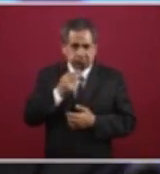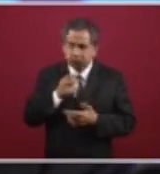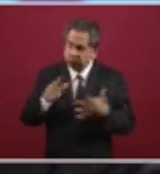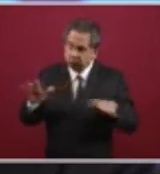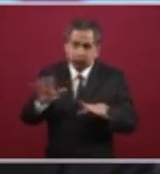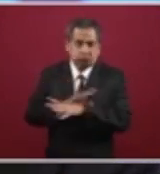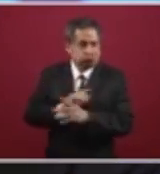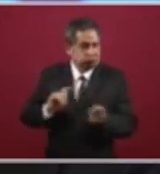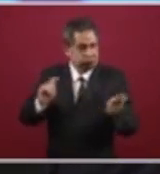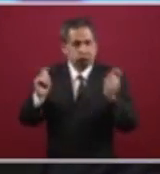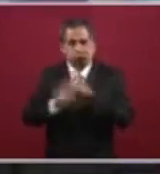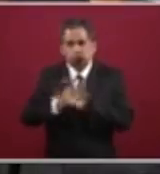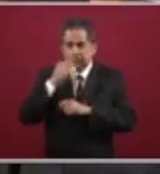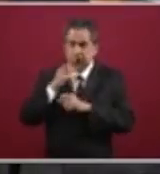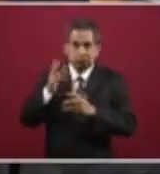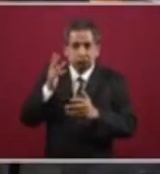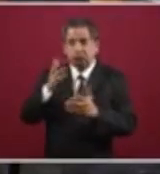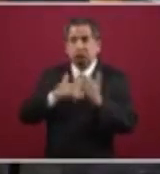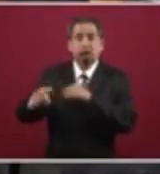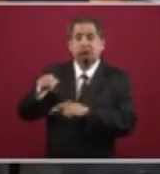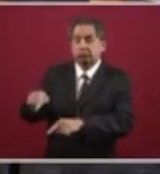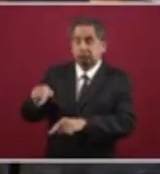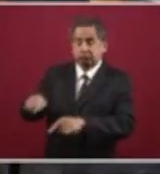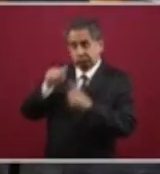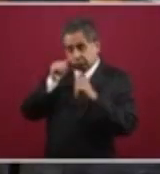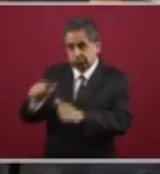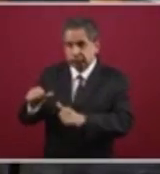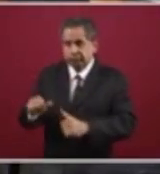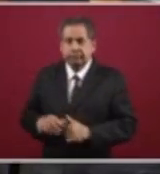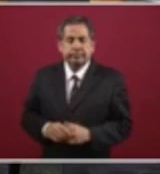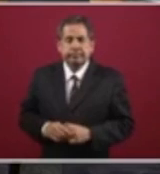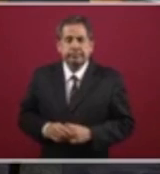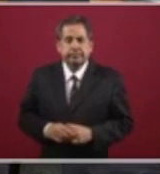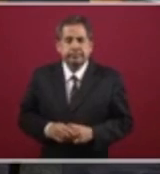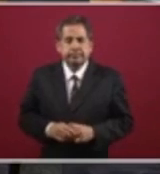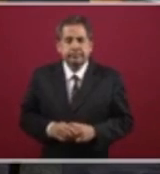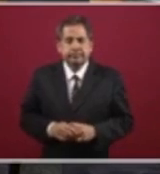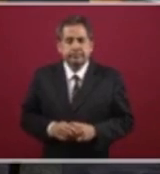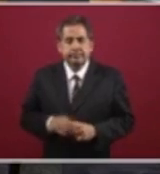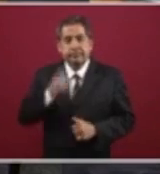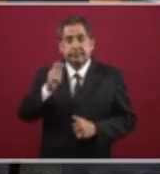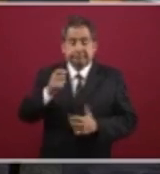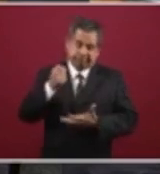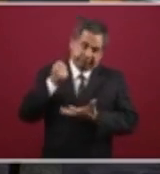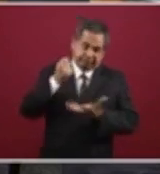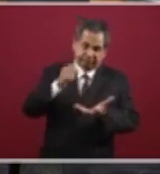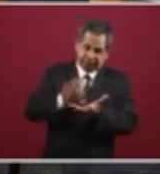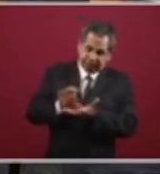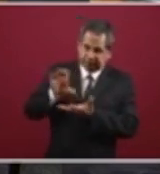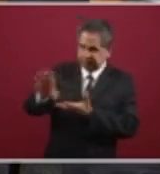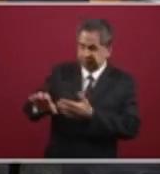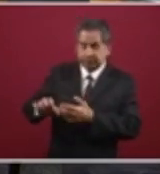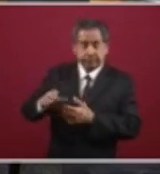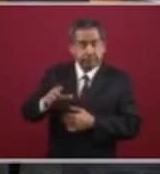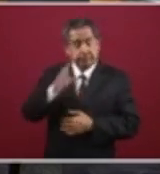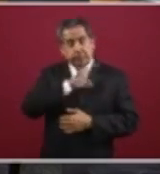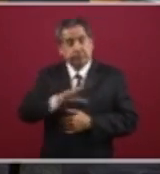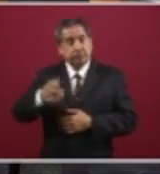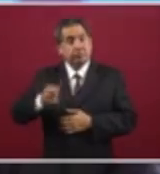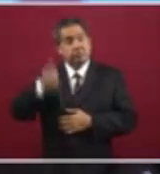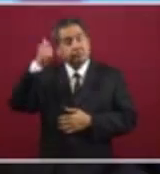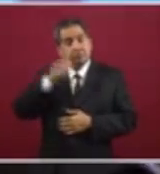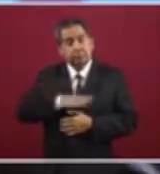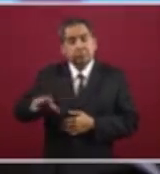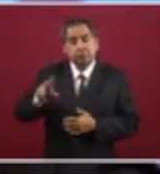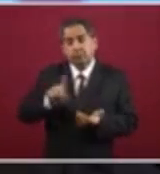cambio y muy grande en el país. La existencia de una inversión sólida inédita de